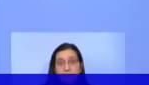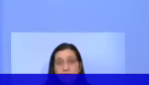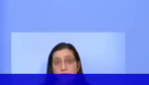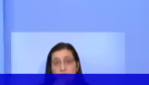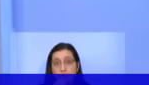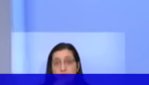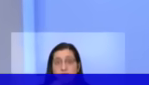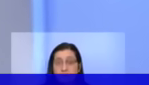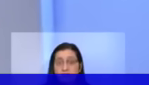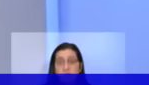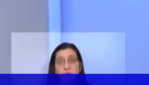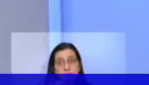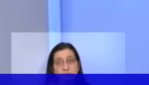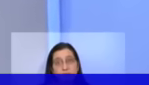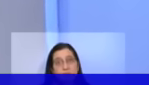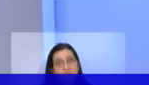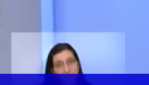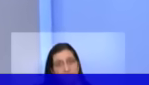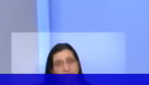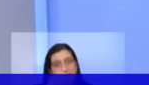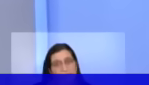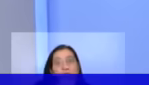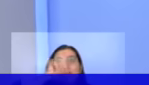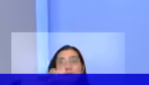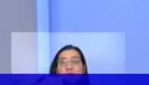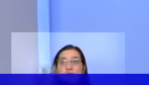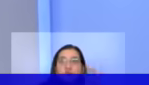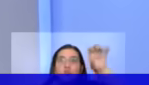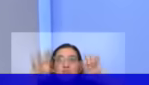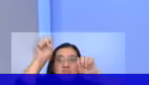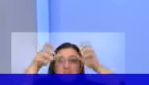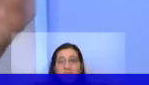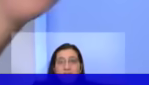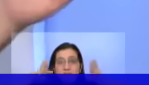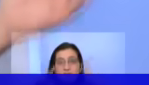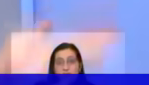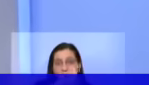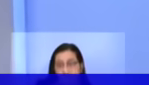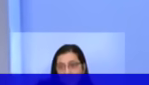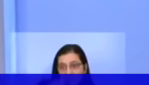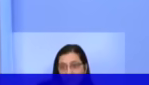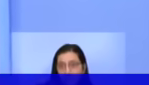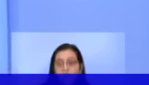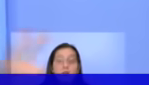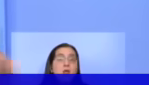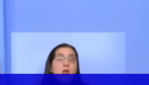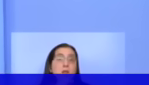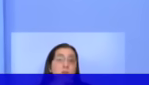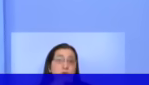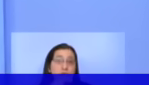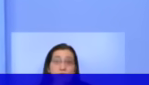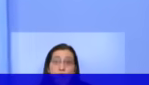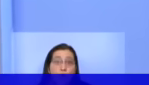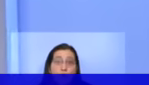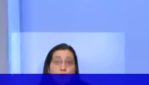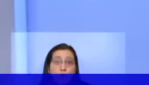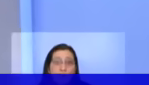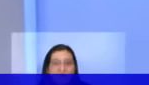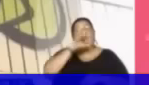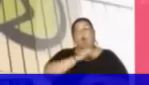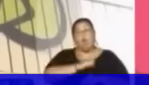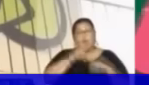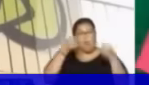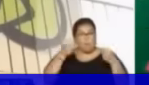que eso lleva un tiempo importante, subir y pintar todos los pisos, y no actuó la policía, o sea, ese era el tema